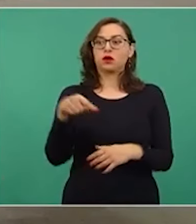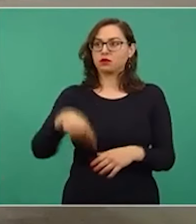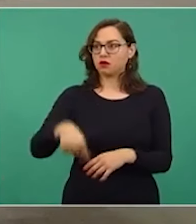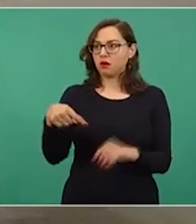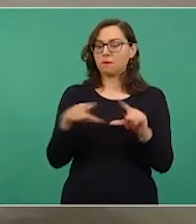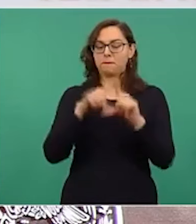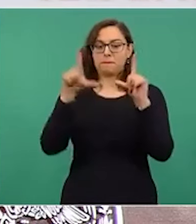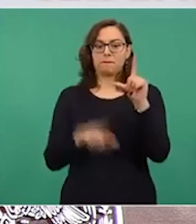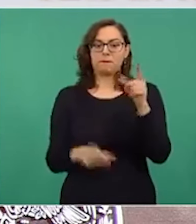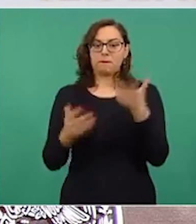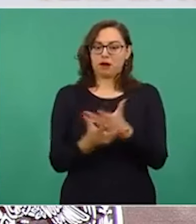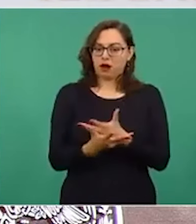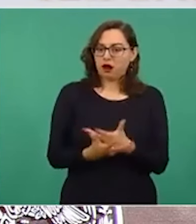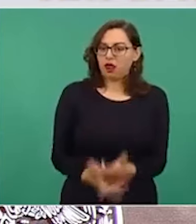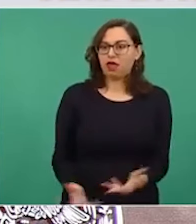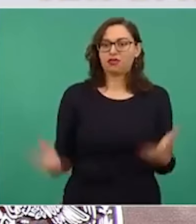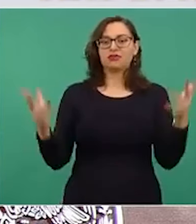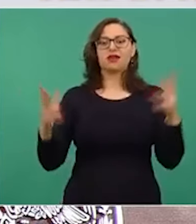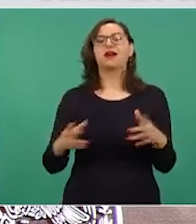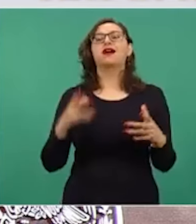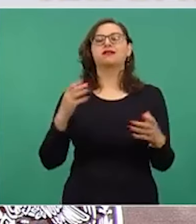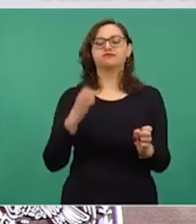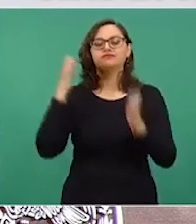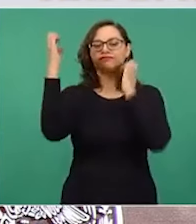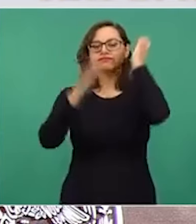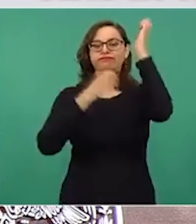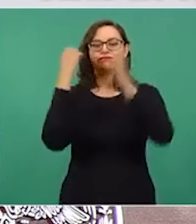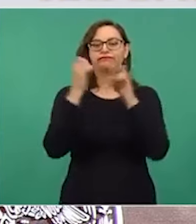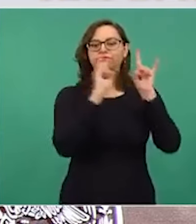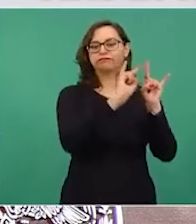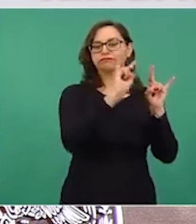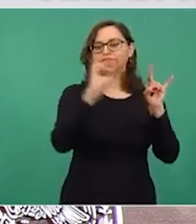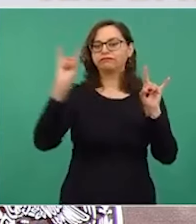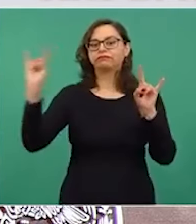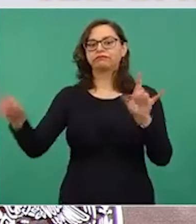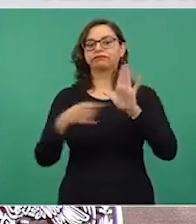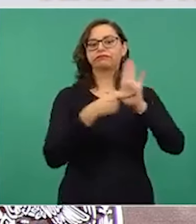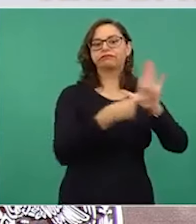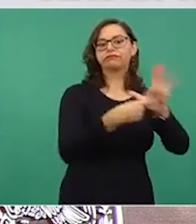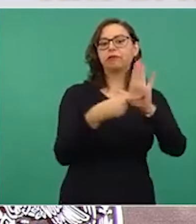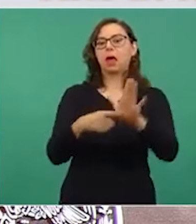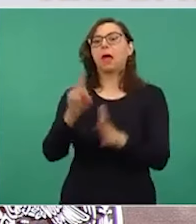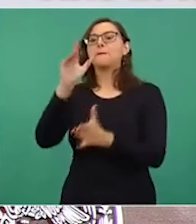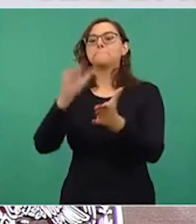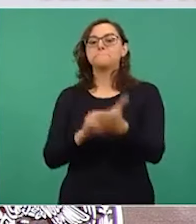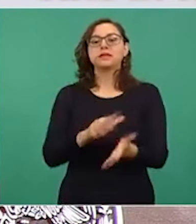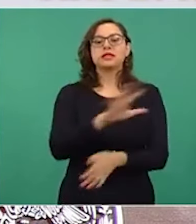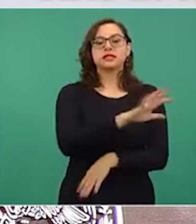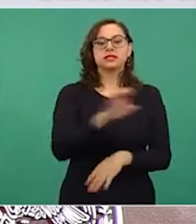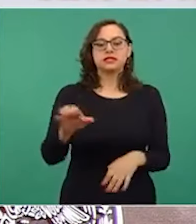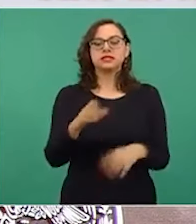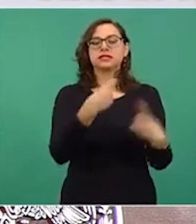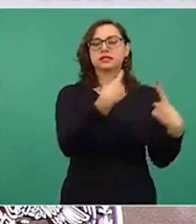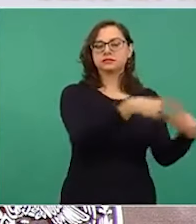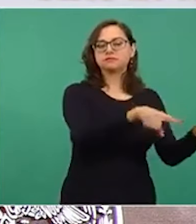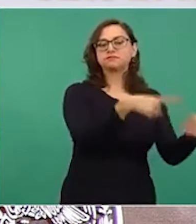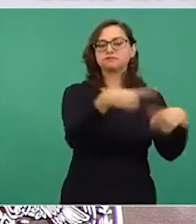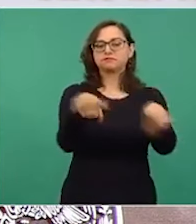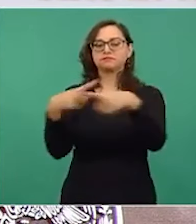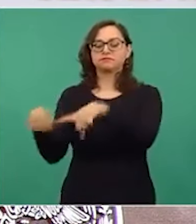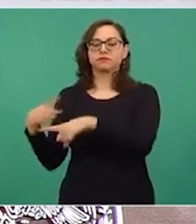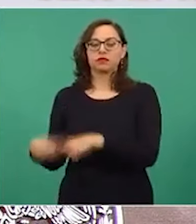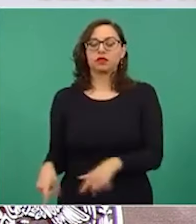México, magna exposición donde podrán admirarse más de 1.500 piezas, de las cuales más de